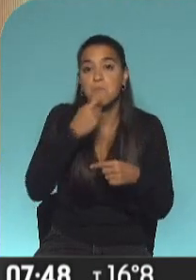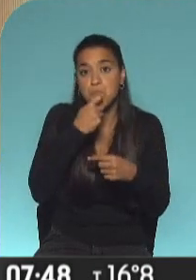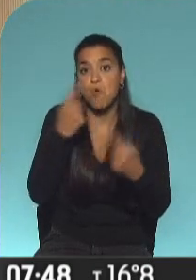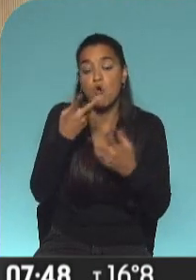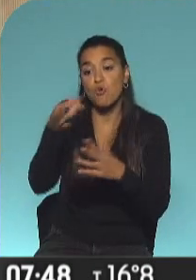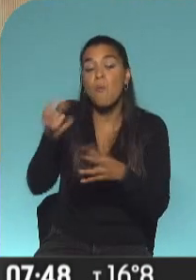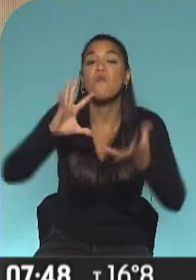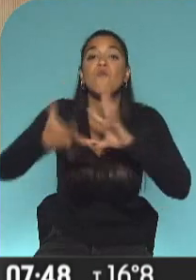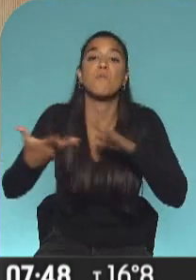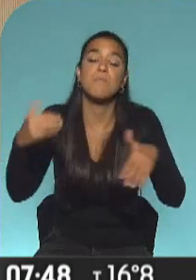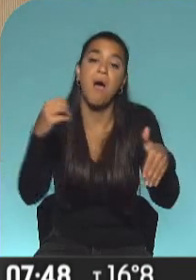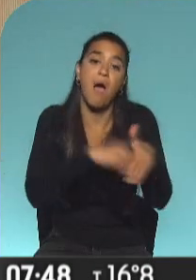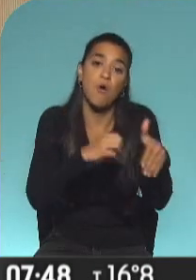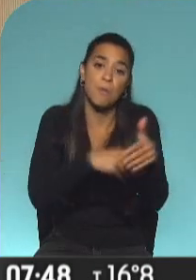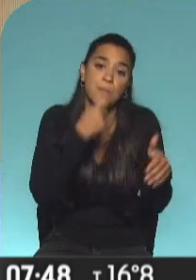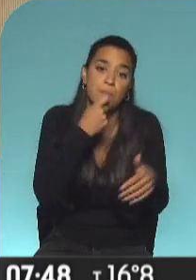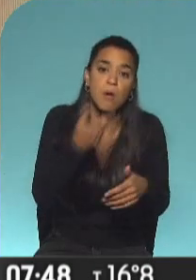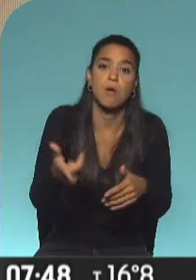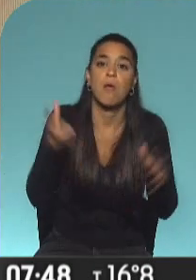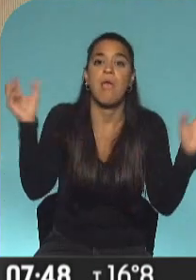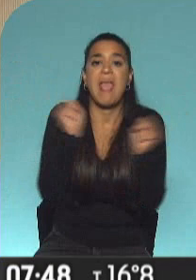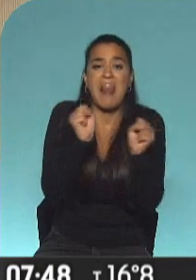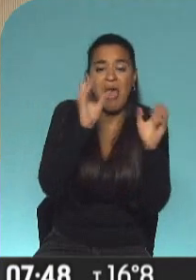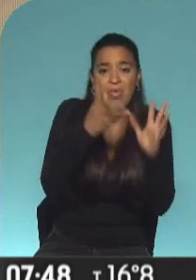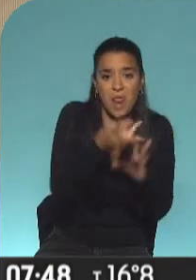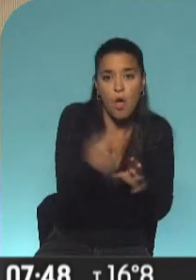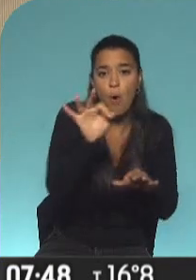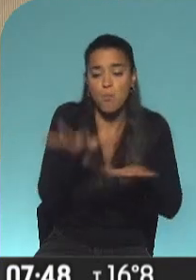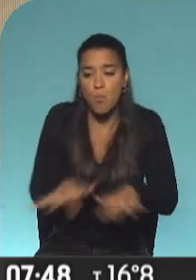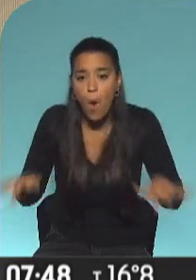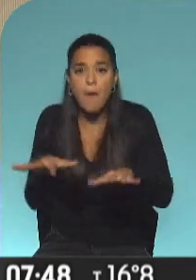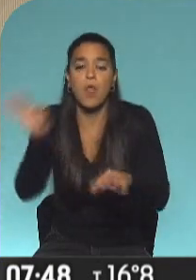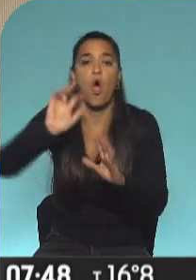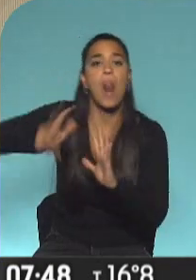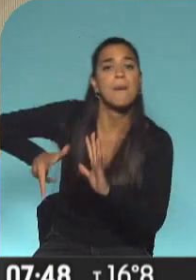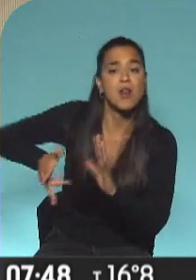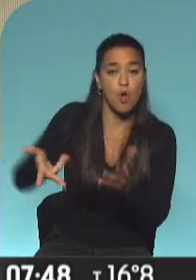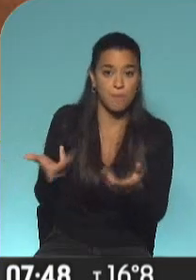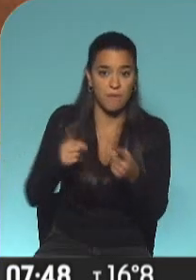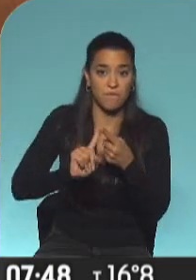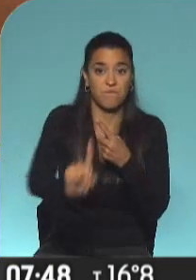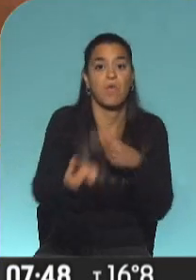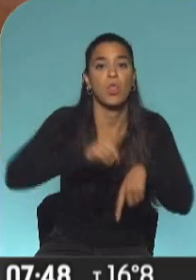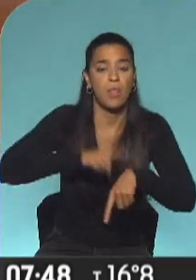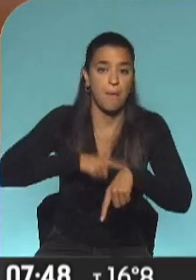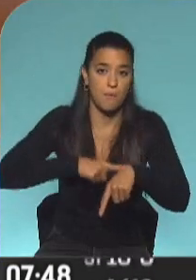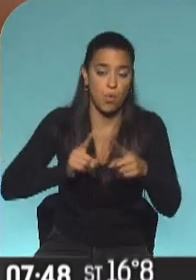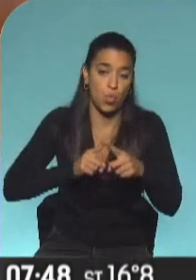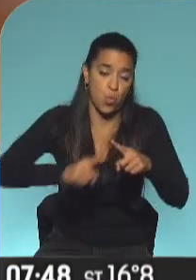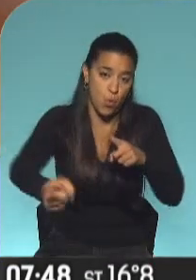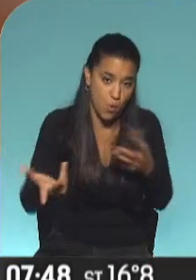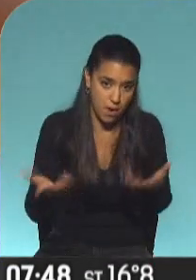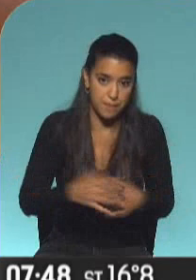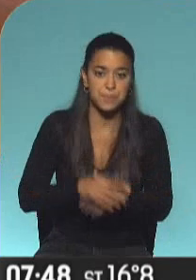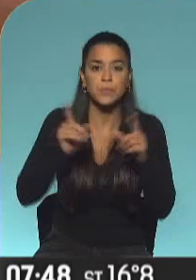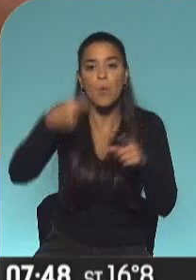de ahorrar, te compras una heladera, un mueble, un lavarropas, te dura en el tiempo entonces. Y por